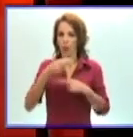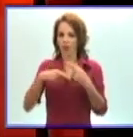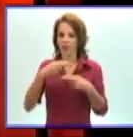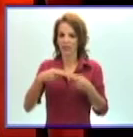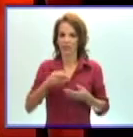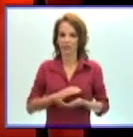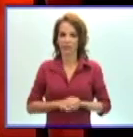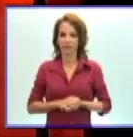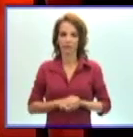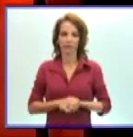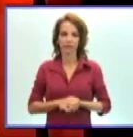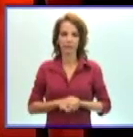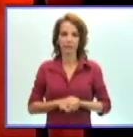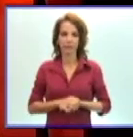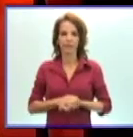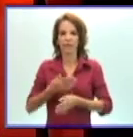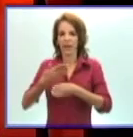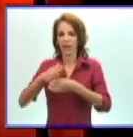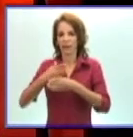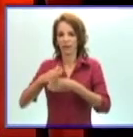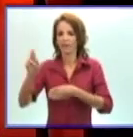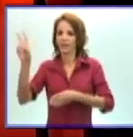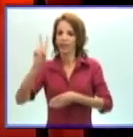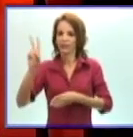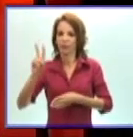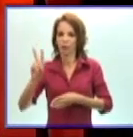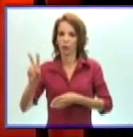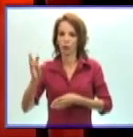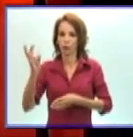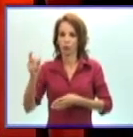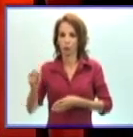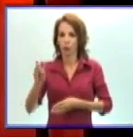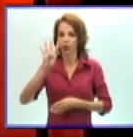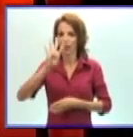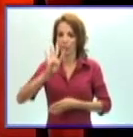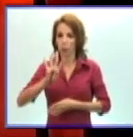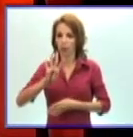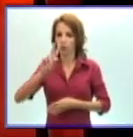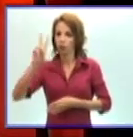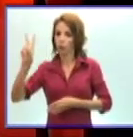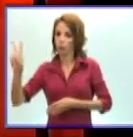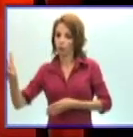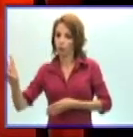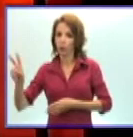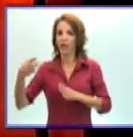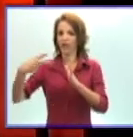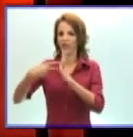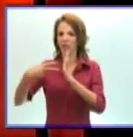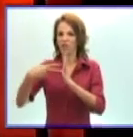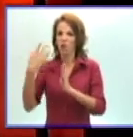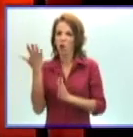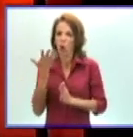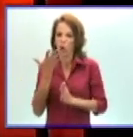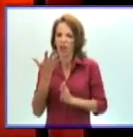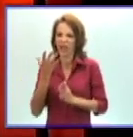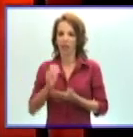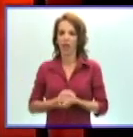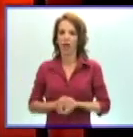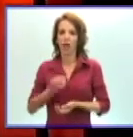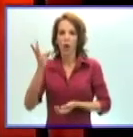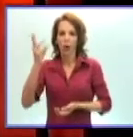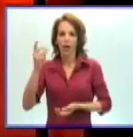la diferencia entre los dos números, el 4 y el 2, y dividirlo ¿con quién? Con la cantidad de divisiones.